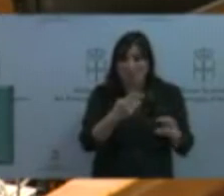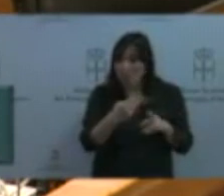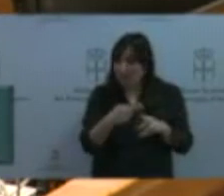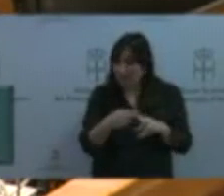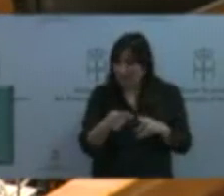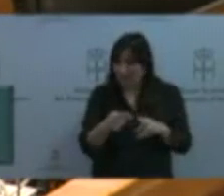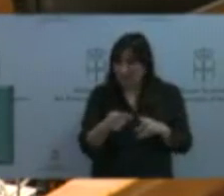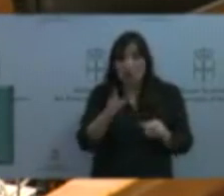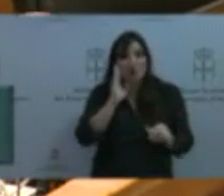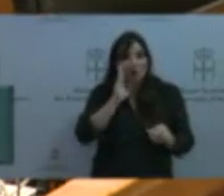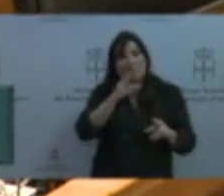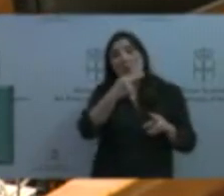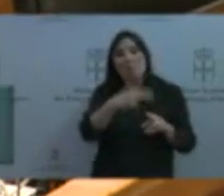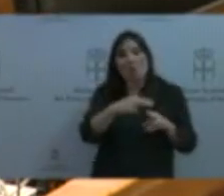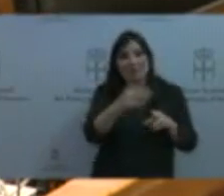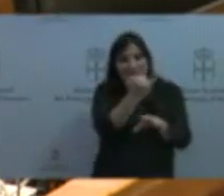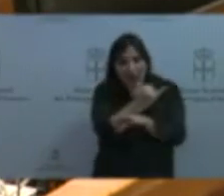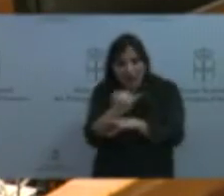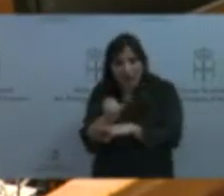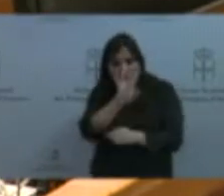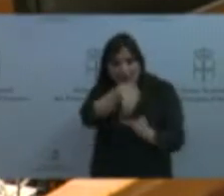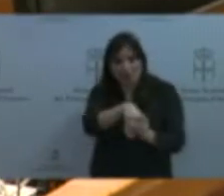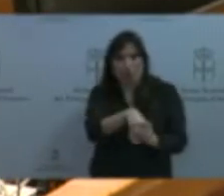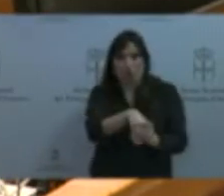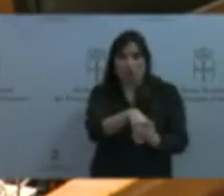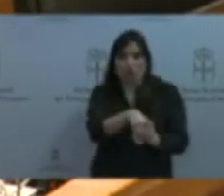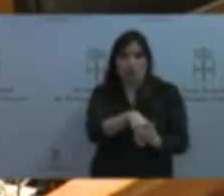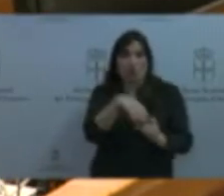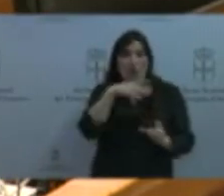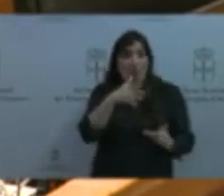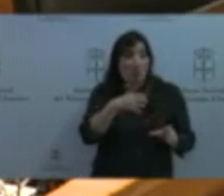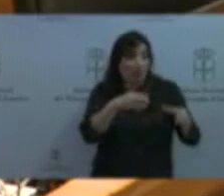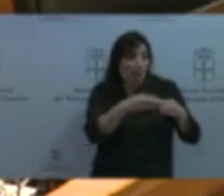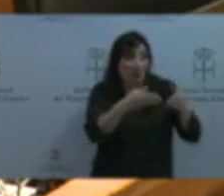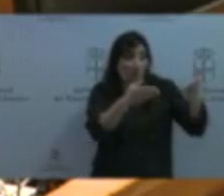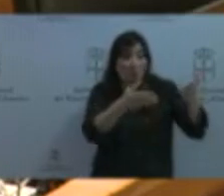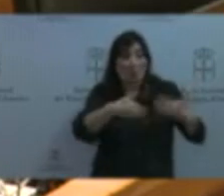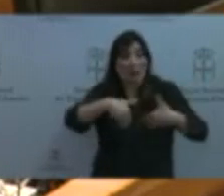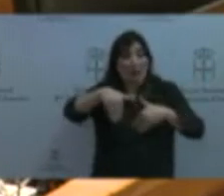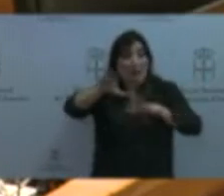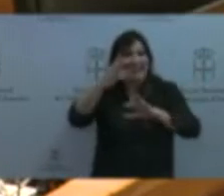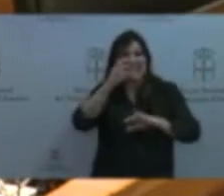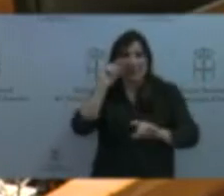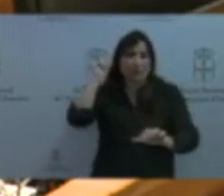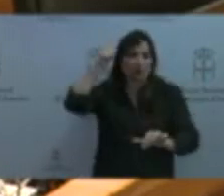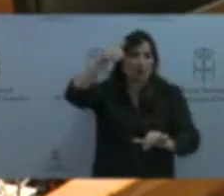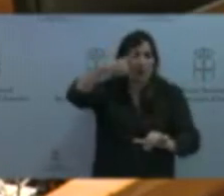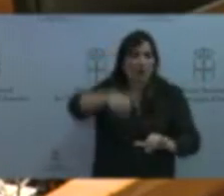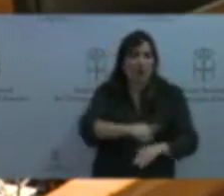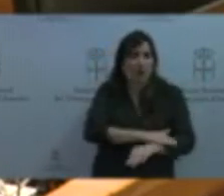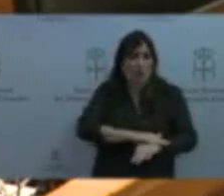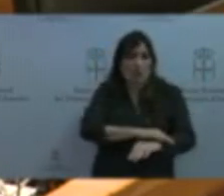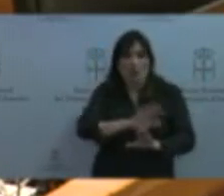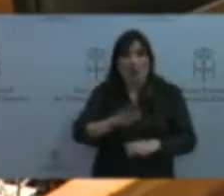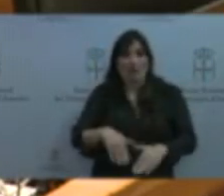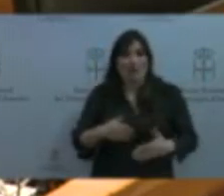institucionalizada por el dejar hacer de su partido después de 30 años de gobierno, que vicia mucho eso. Hablamos de apropiación de fondos